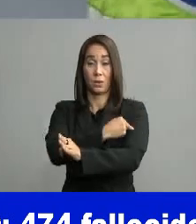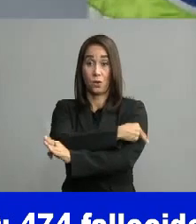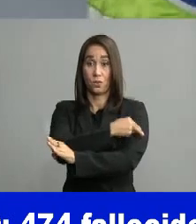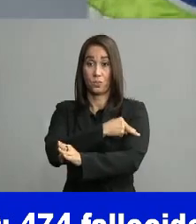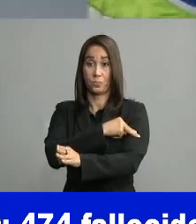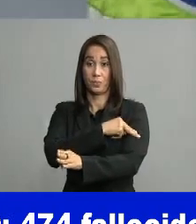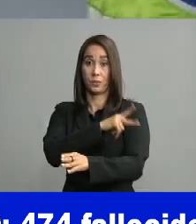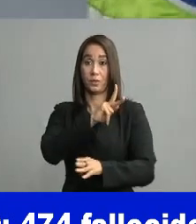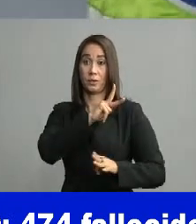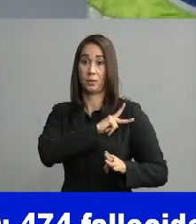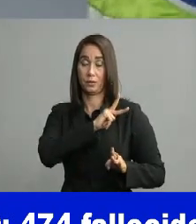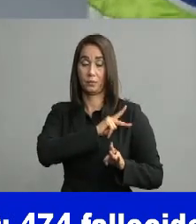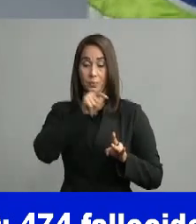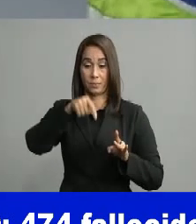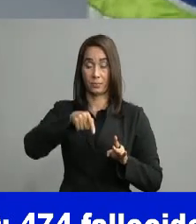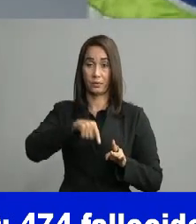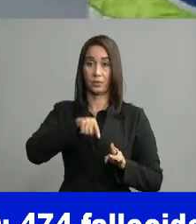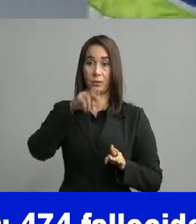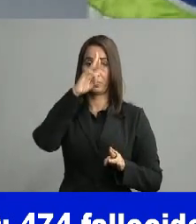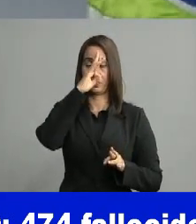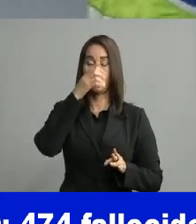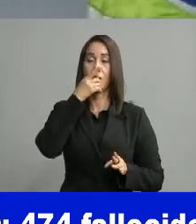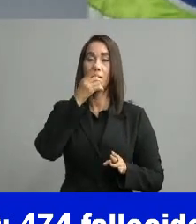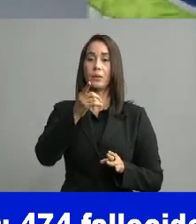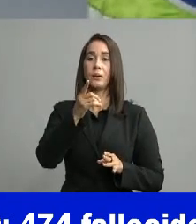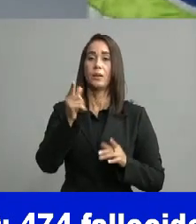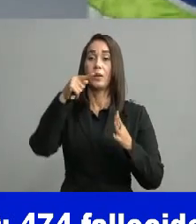dominicano. En el día de hoy